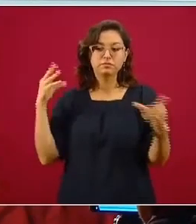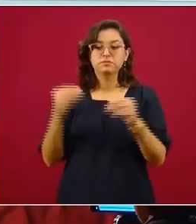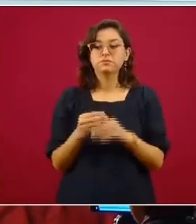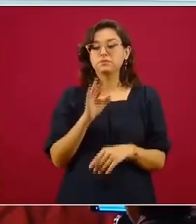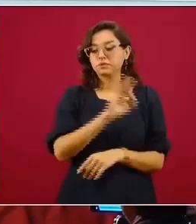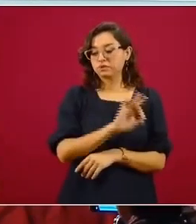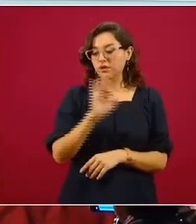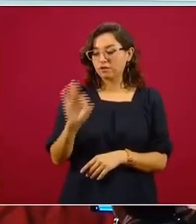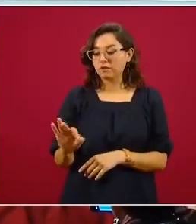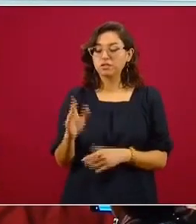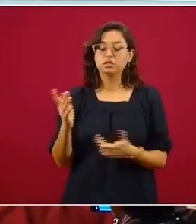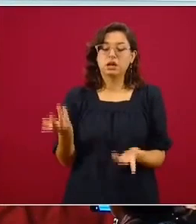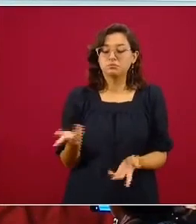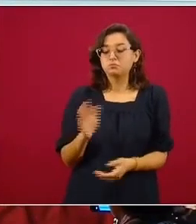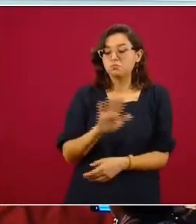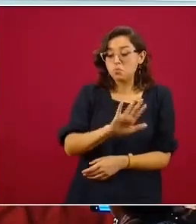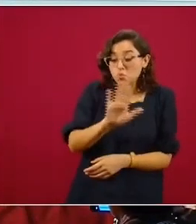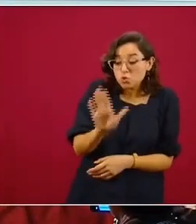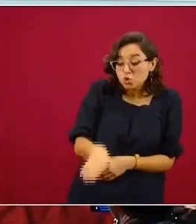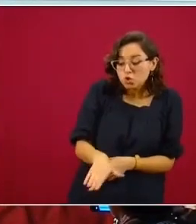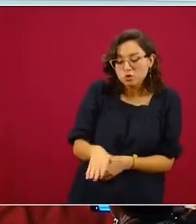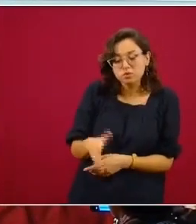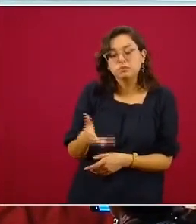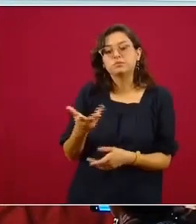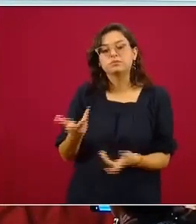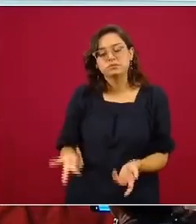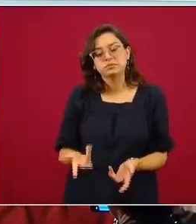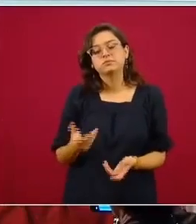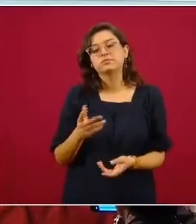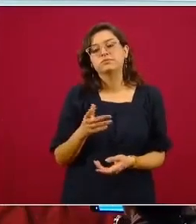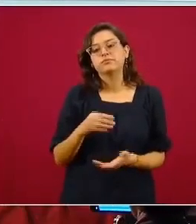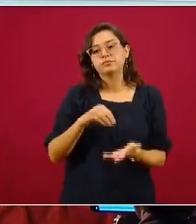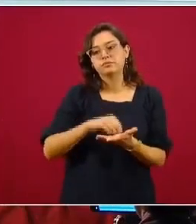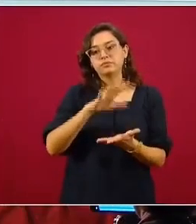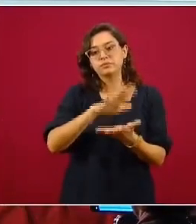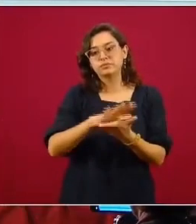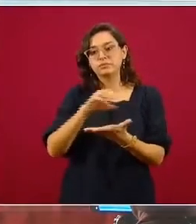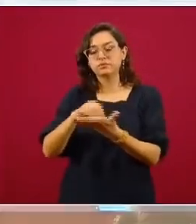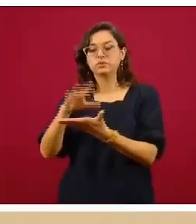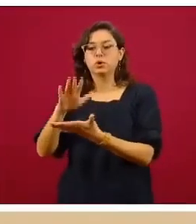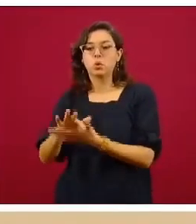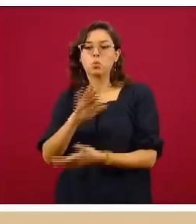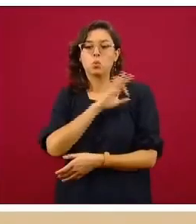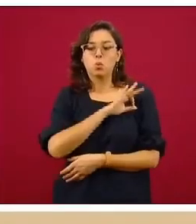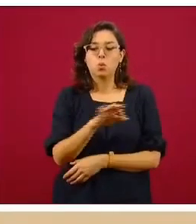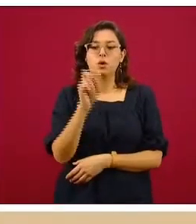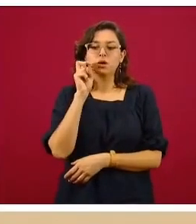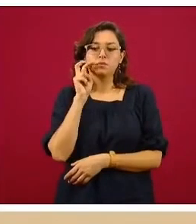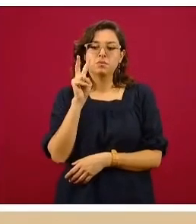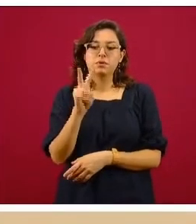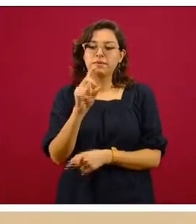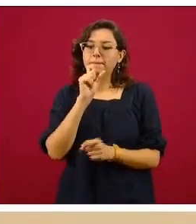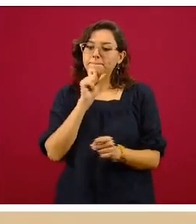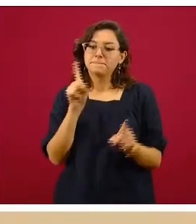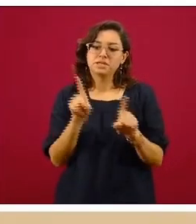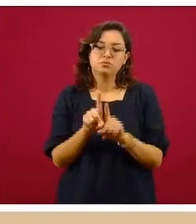de ocurrencia, es decir, por la fecha en la que se produjo la defunción, y podemos ver también cómo se encuentran distribuidas